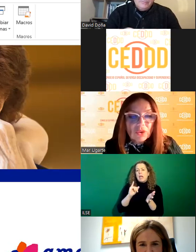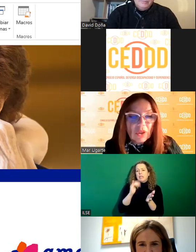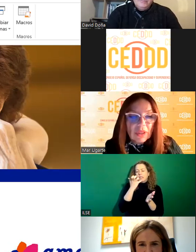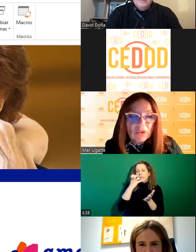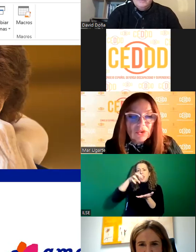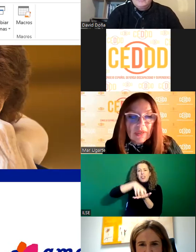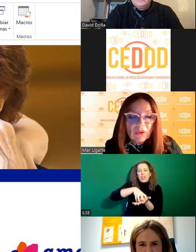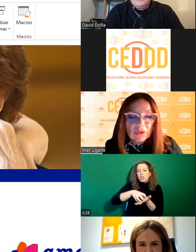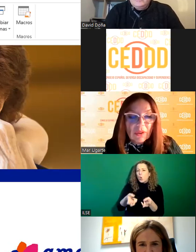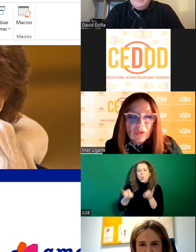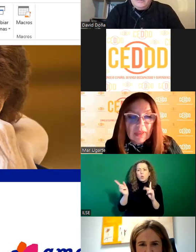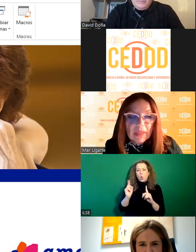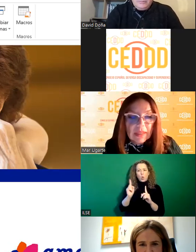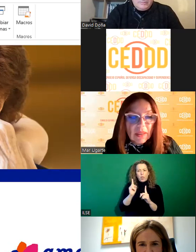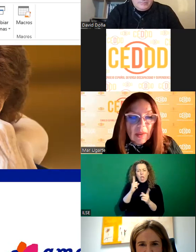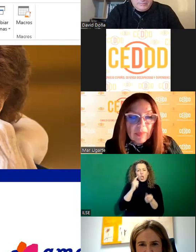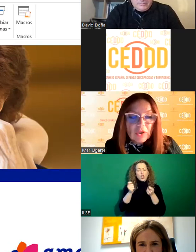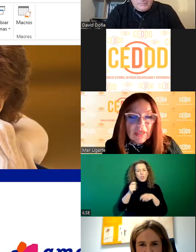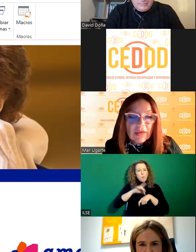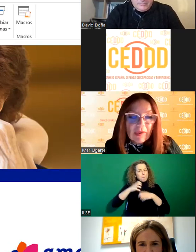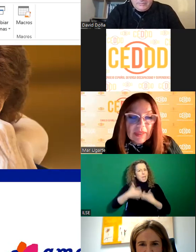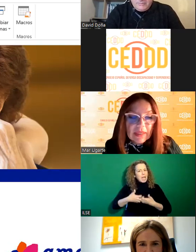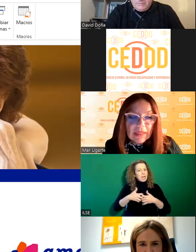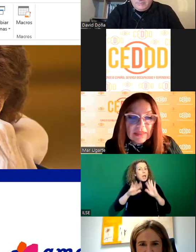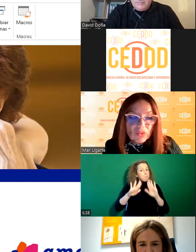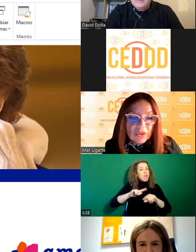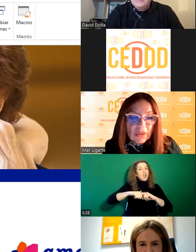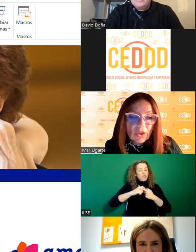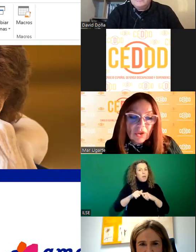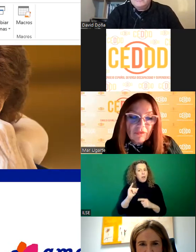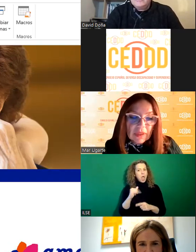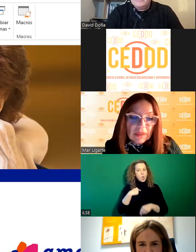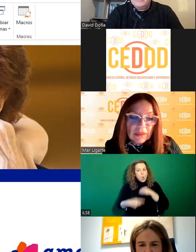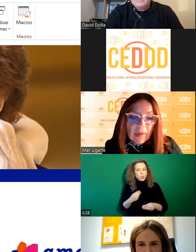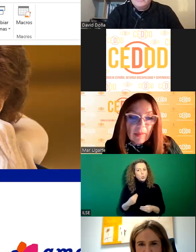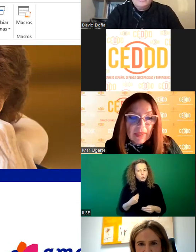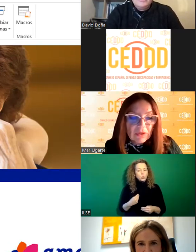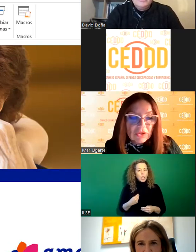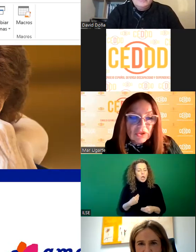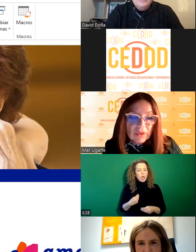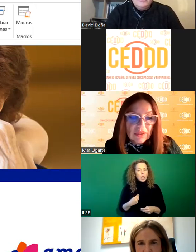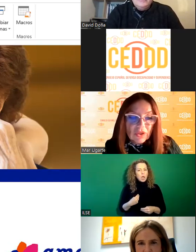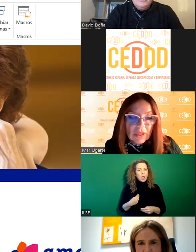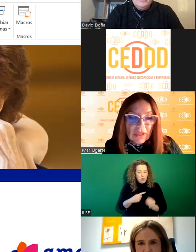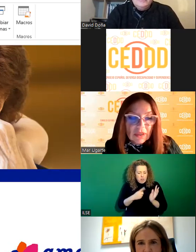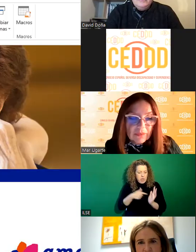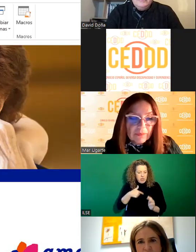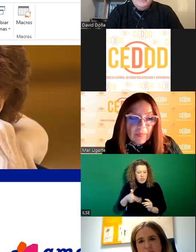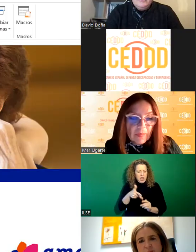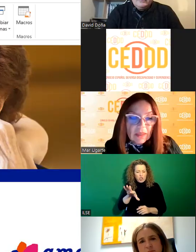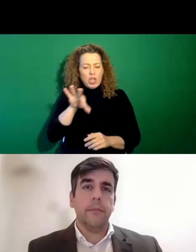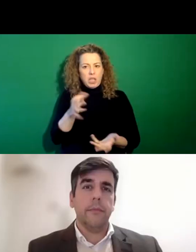no autorice el uso de la contención mecánica, pero sea el familiar quien las use con el paciente, amparándose en su derecho a